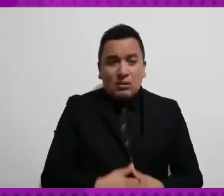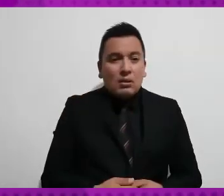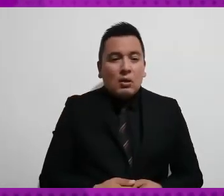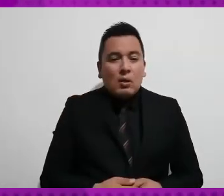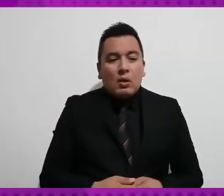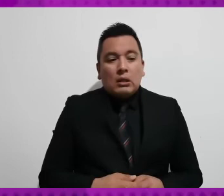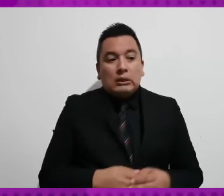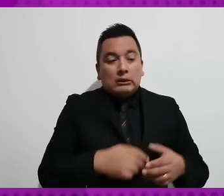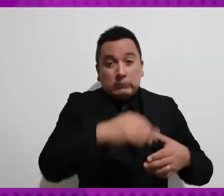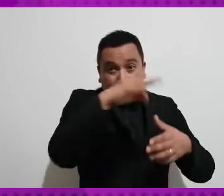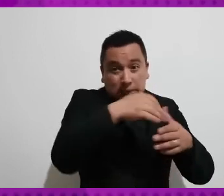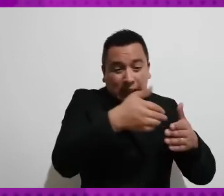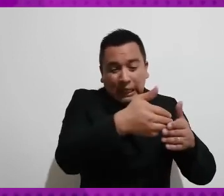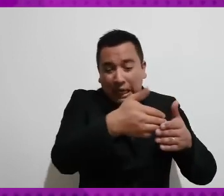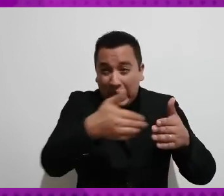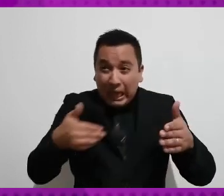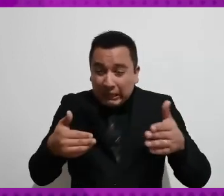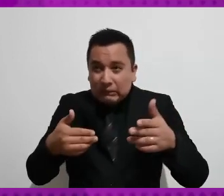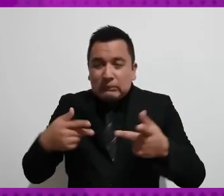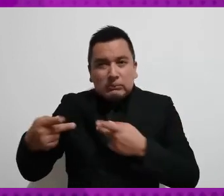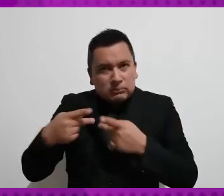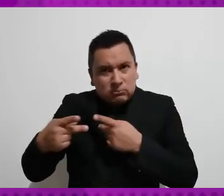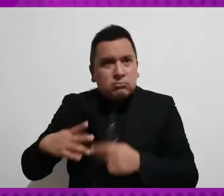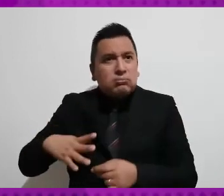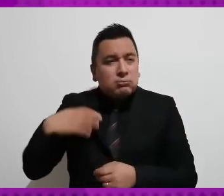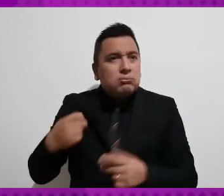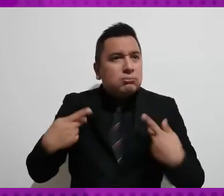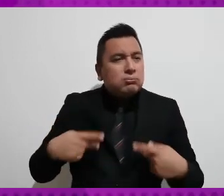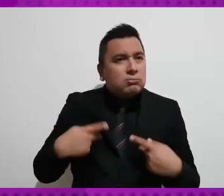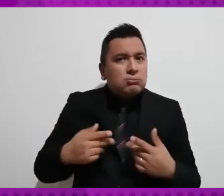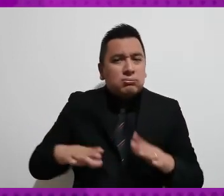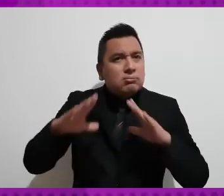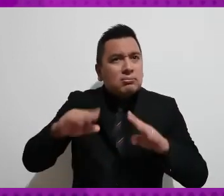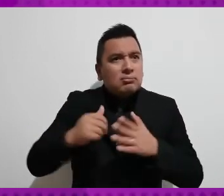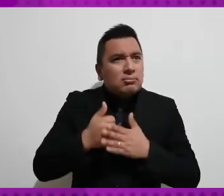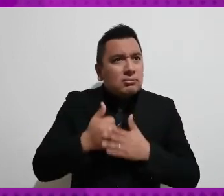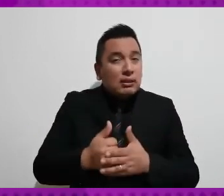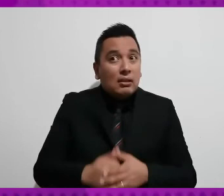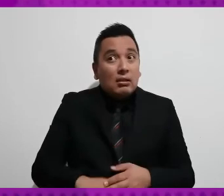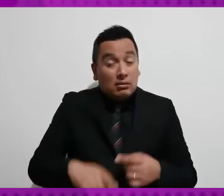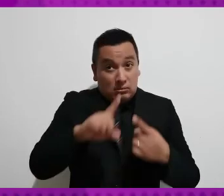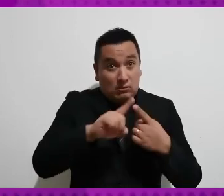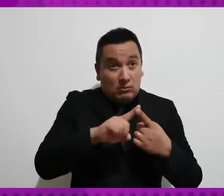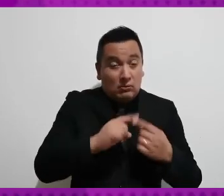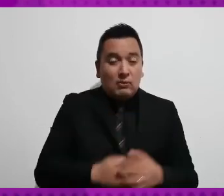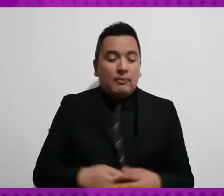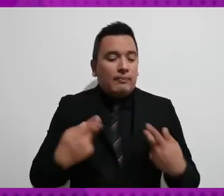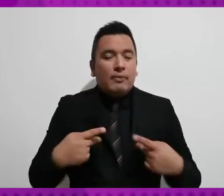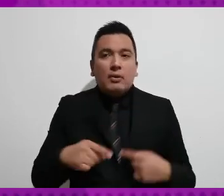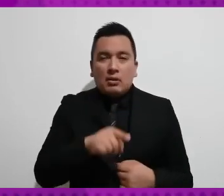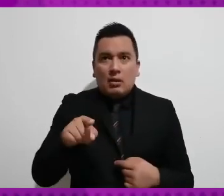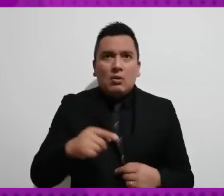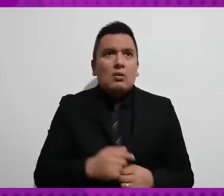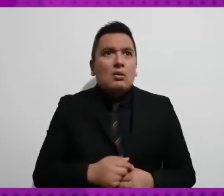desde muchos meses antes empezamos a trabajar este tema con los ciudadanos. Primero con los ciudadanos que son insaculados en